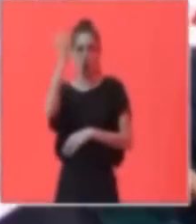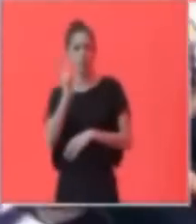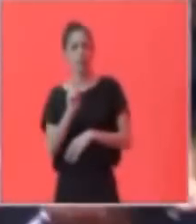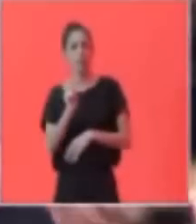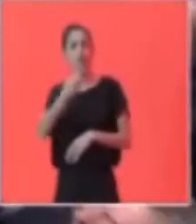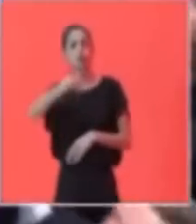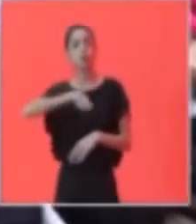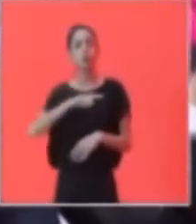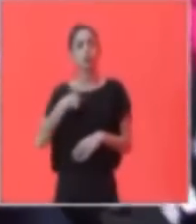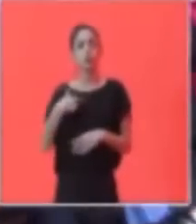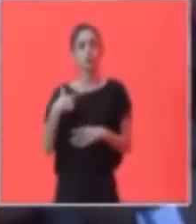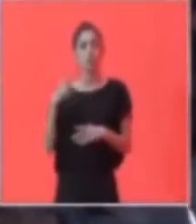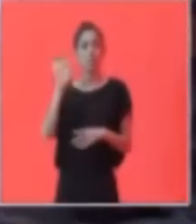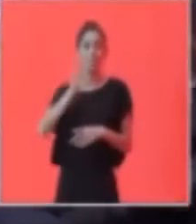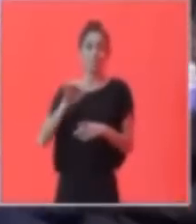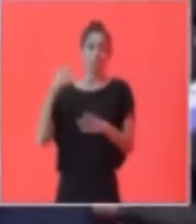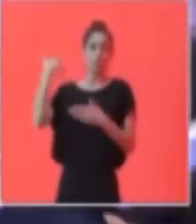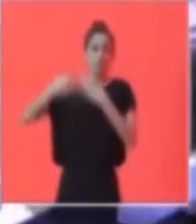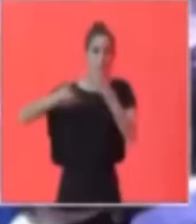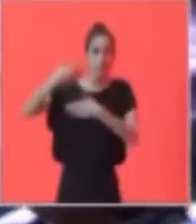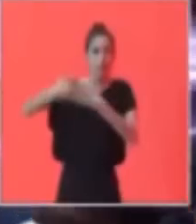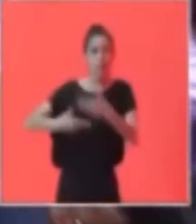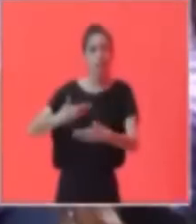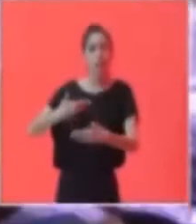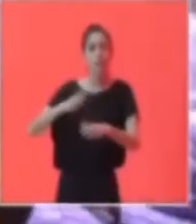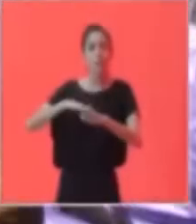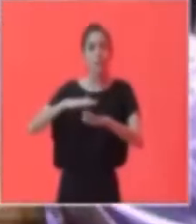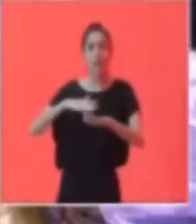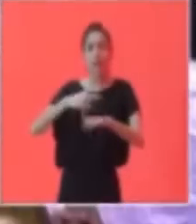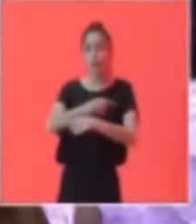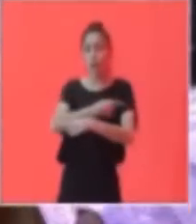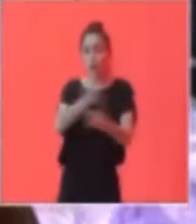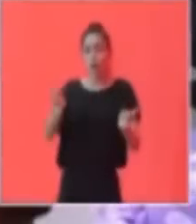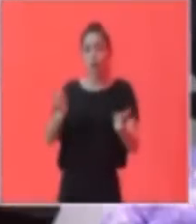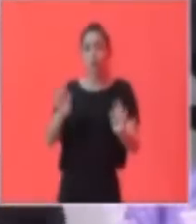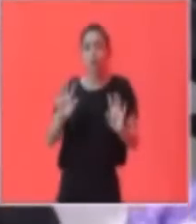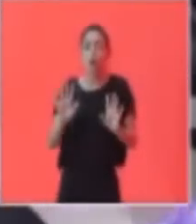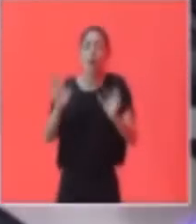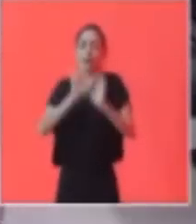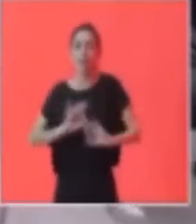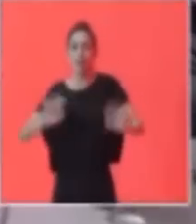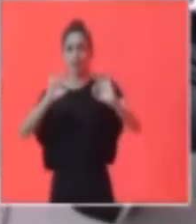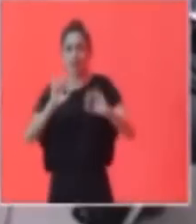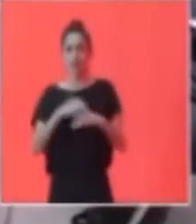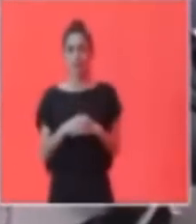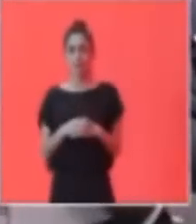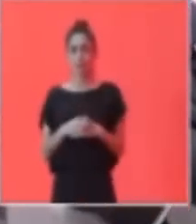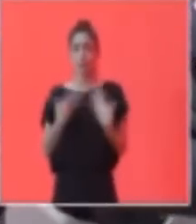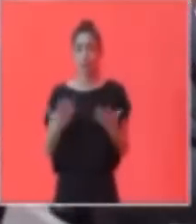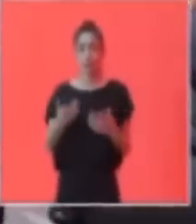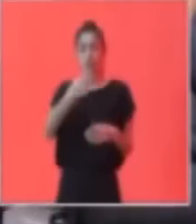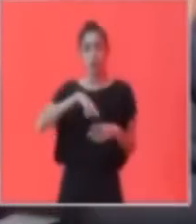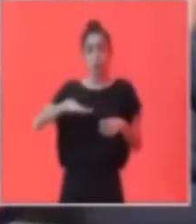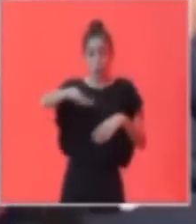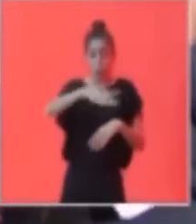que llevábamos siglos siendo de todos para no ser de nadie. Por eso tantos estamos enamorados de este